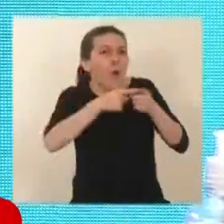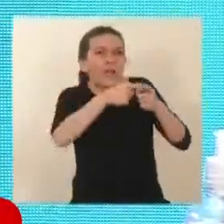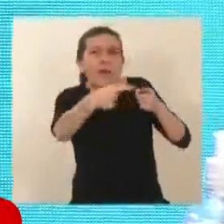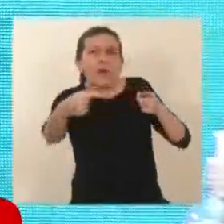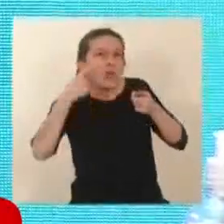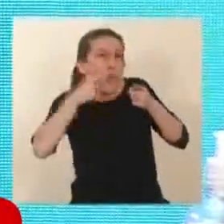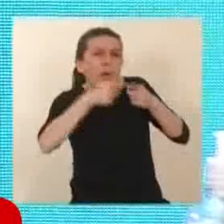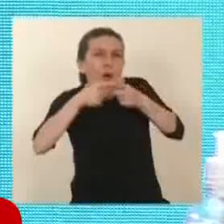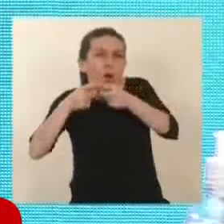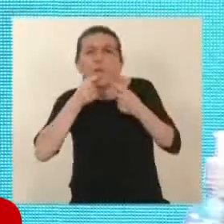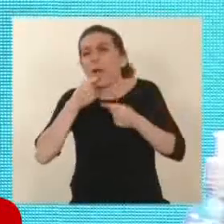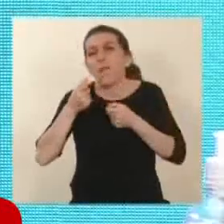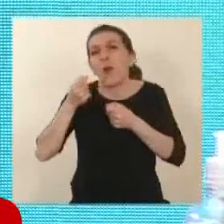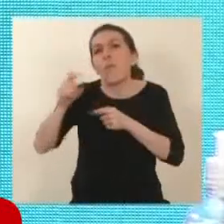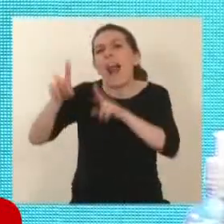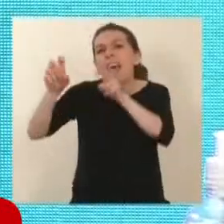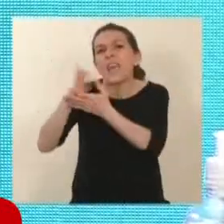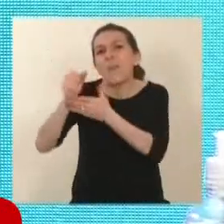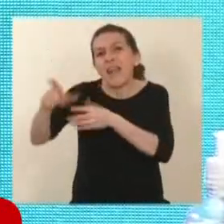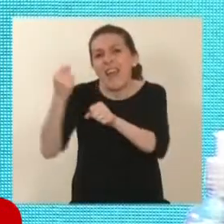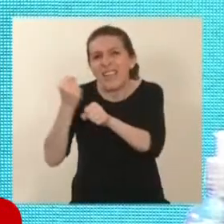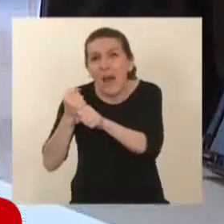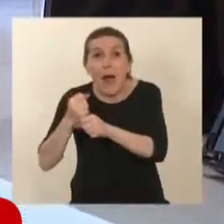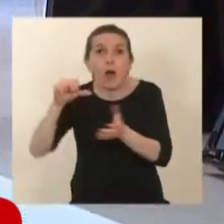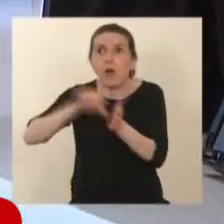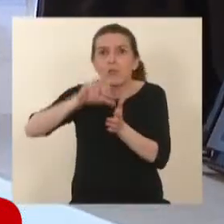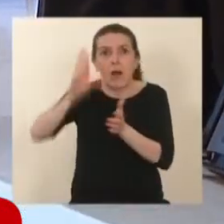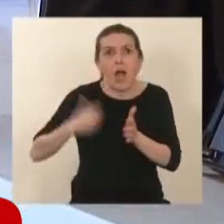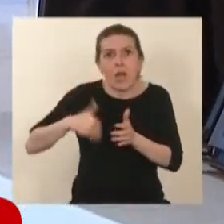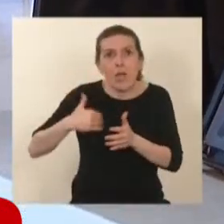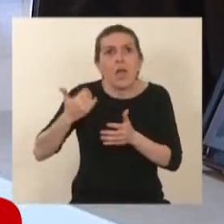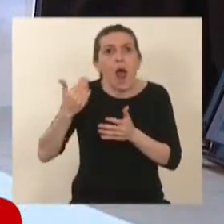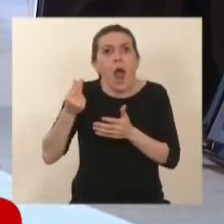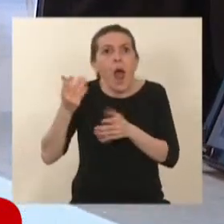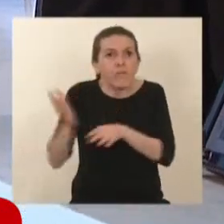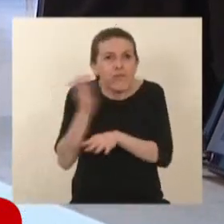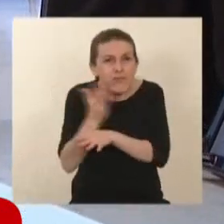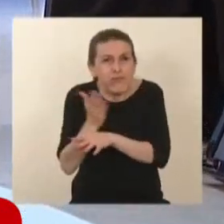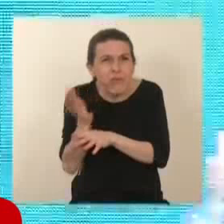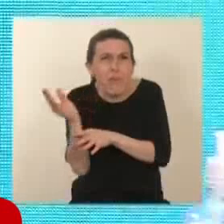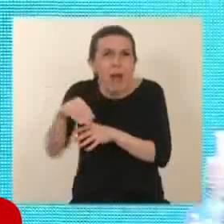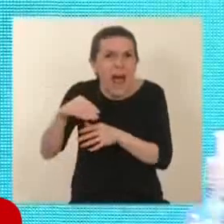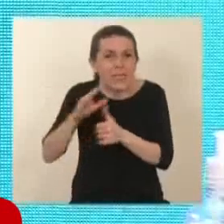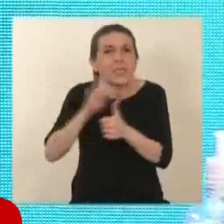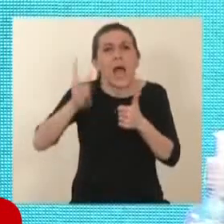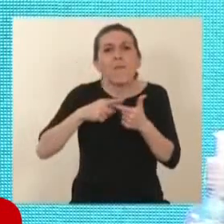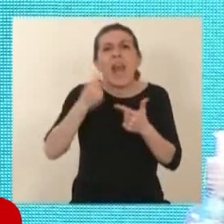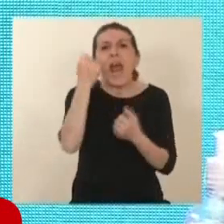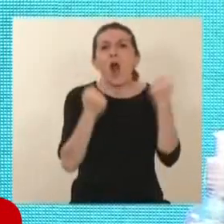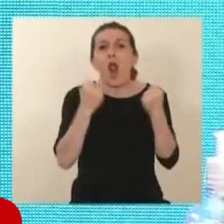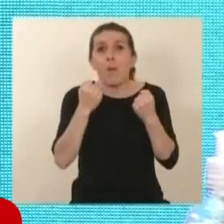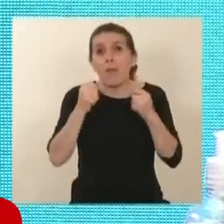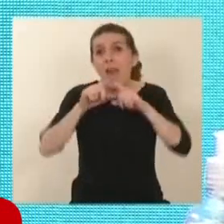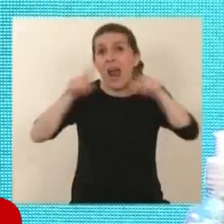tener condiciones para la generación de trabajo, para que el país genere más valor agregado, para una economía que también genera las